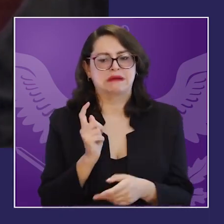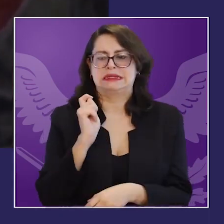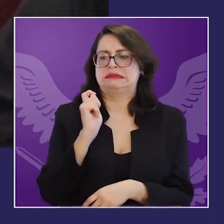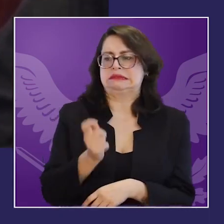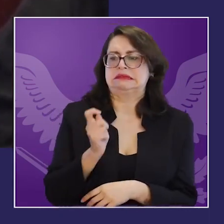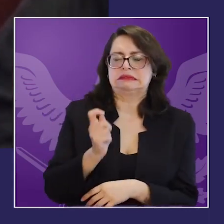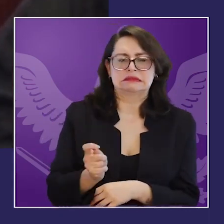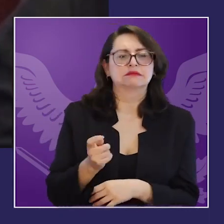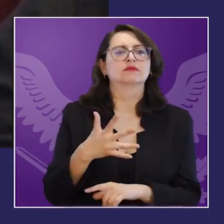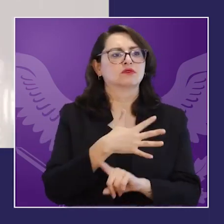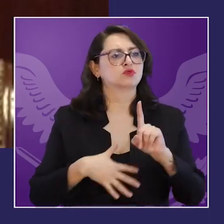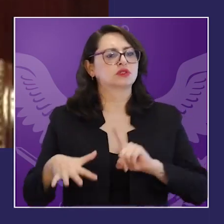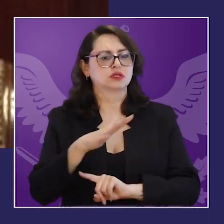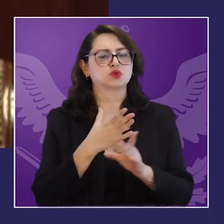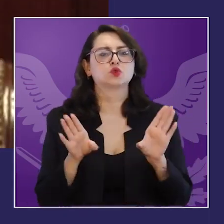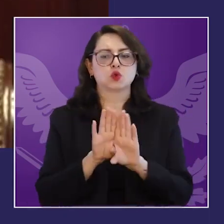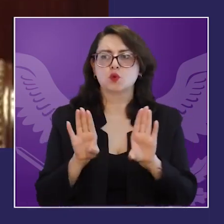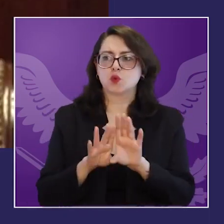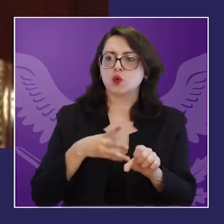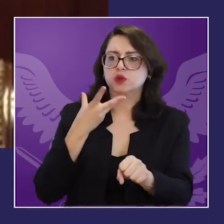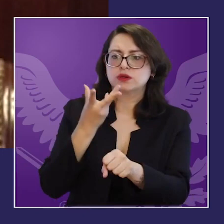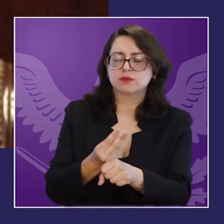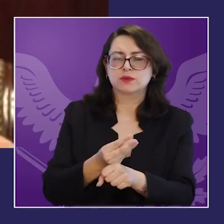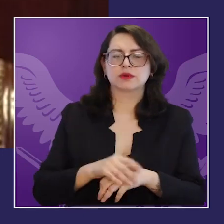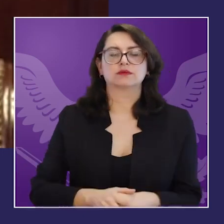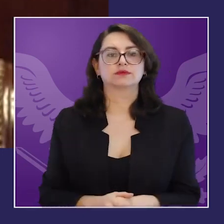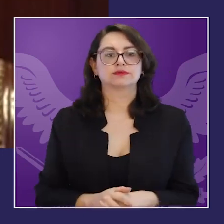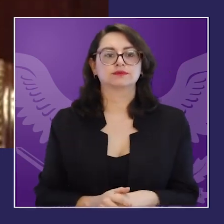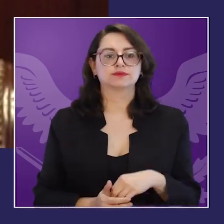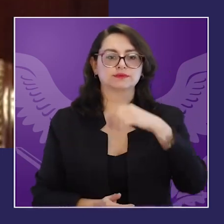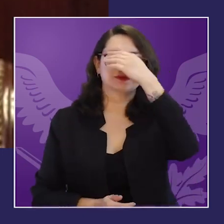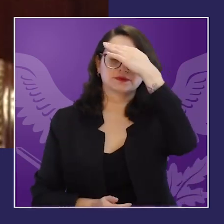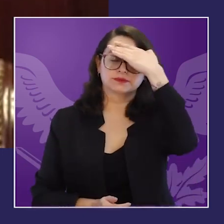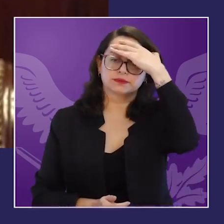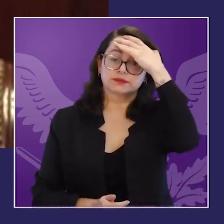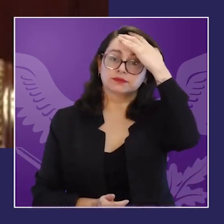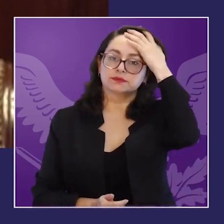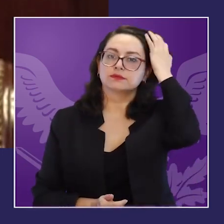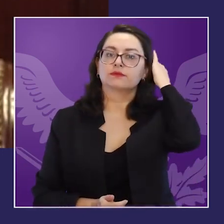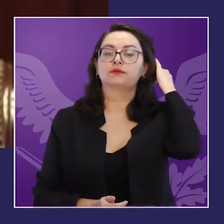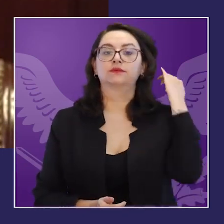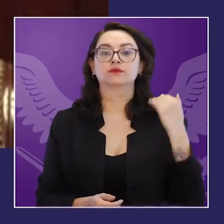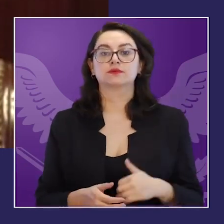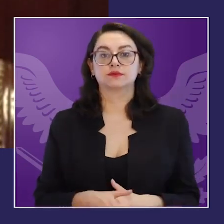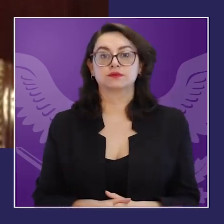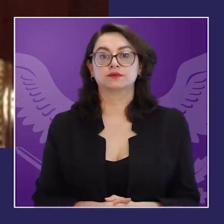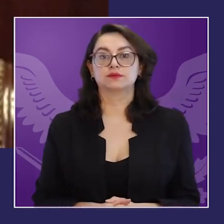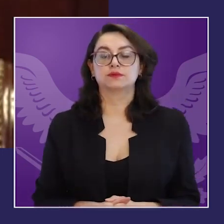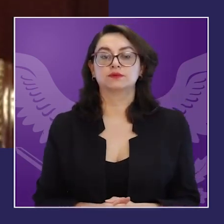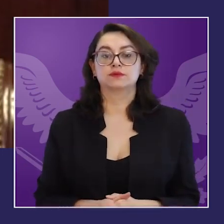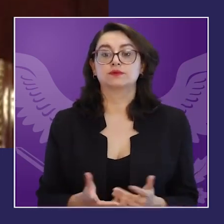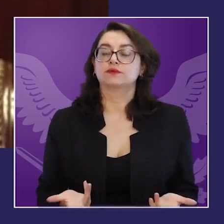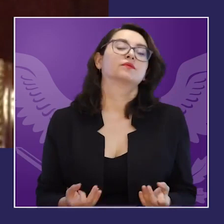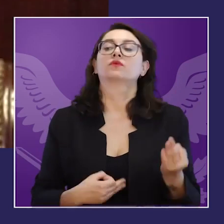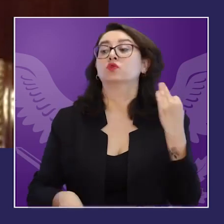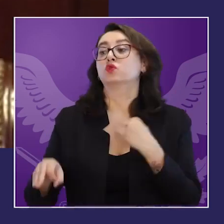contexto cómo se repara. Como todas las colegas y los colegas que han pasado por acá consideran que su tema es un tema que merecería un